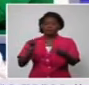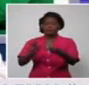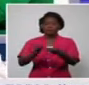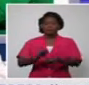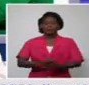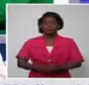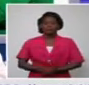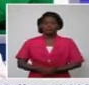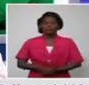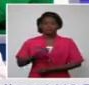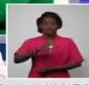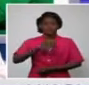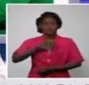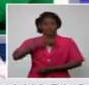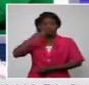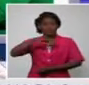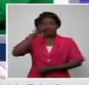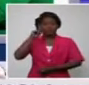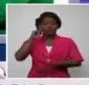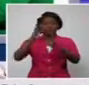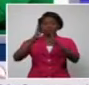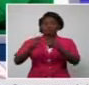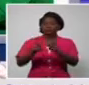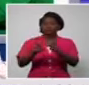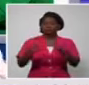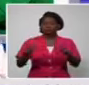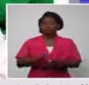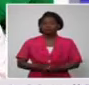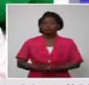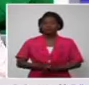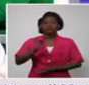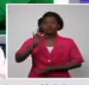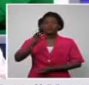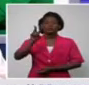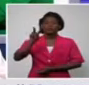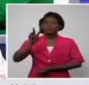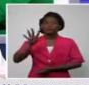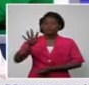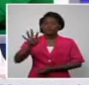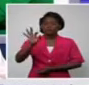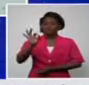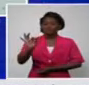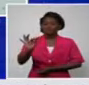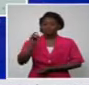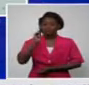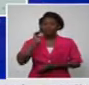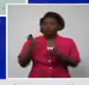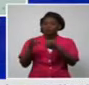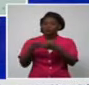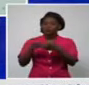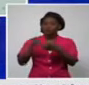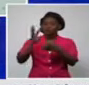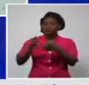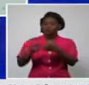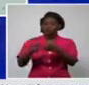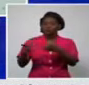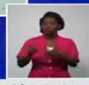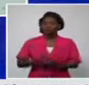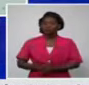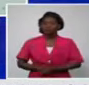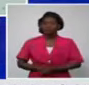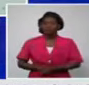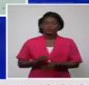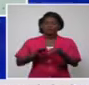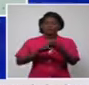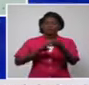Autóctonos, cifra elevada todavía, 824. De Pinar del Río, una cifra